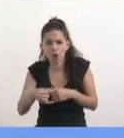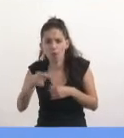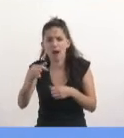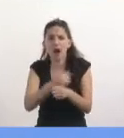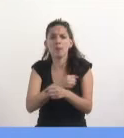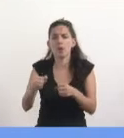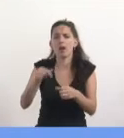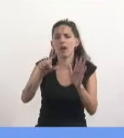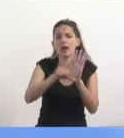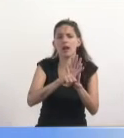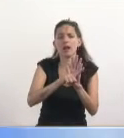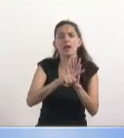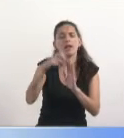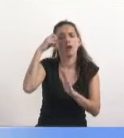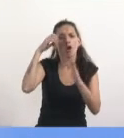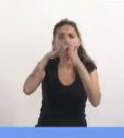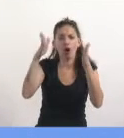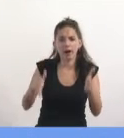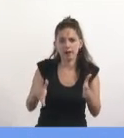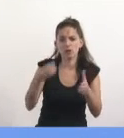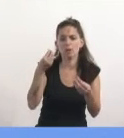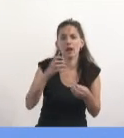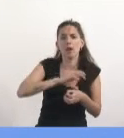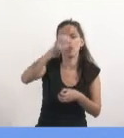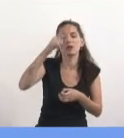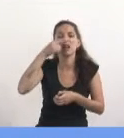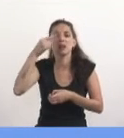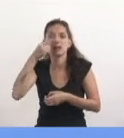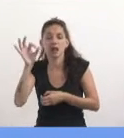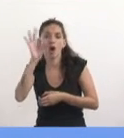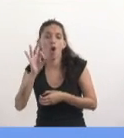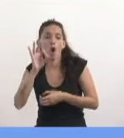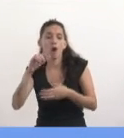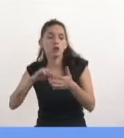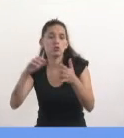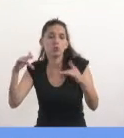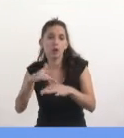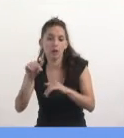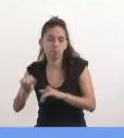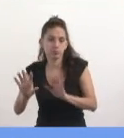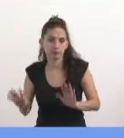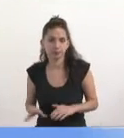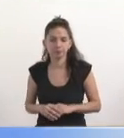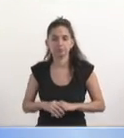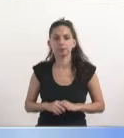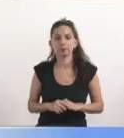del Congreso cuando correspondiere y por la provincia interesada o la ciudad de Buenos Aires en su caso. Prevé